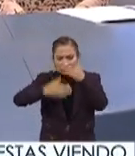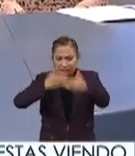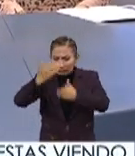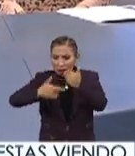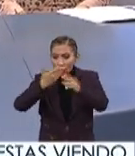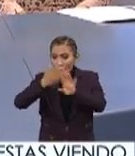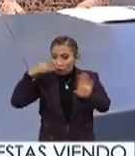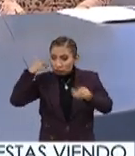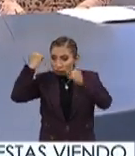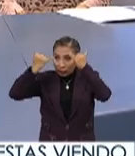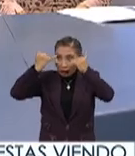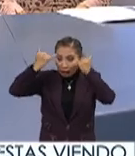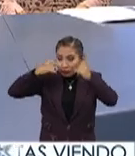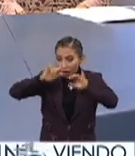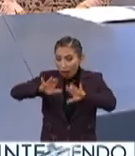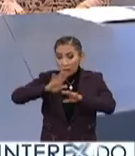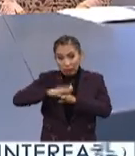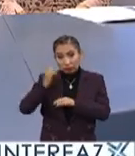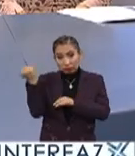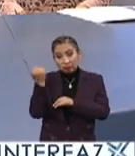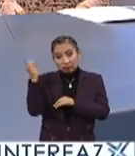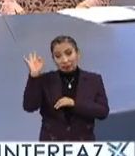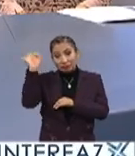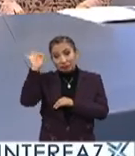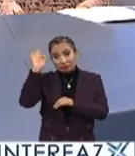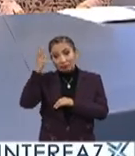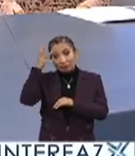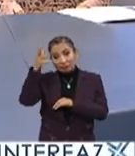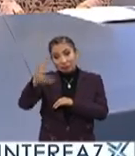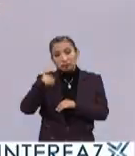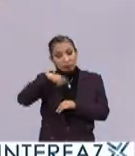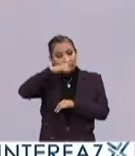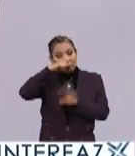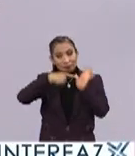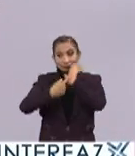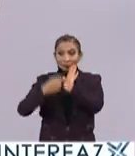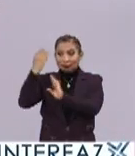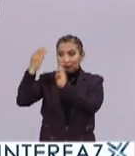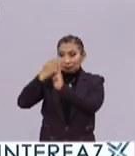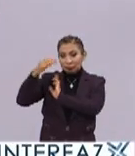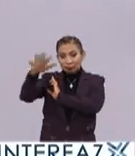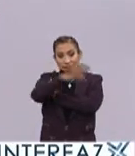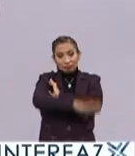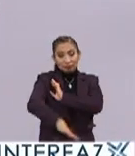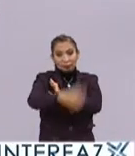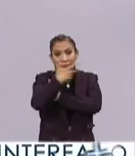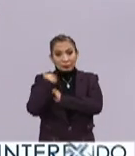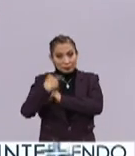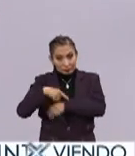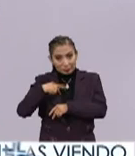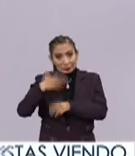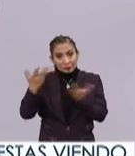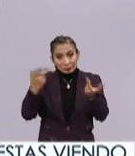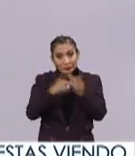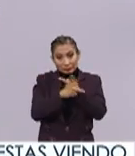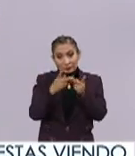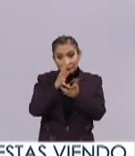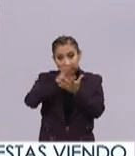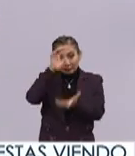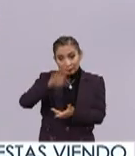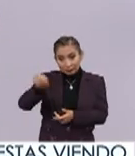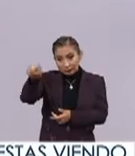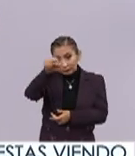muy interesante, de tal suerte que nosotros también deberíamos presumirle al mundo que nuestros productores, una gran